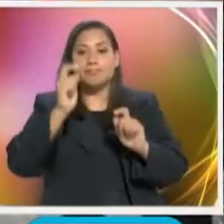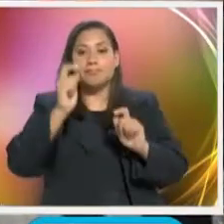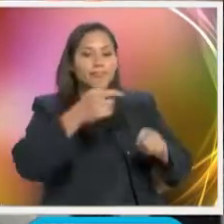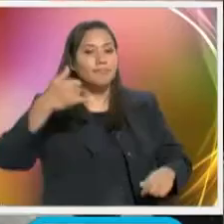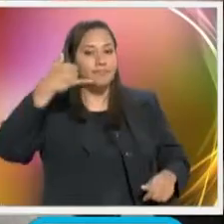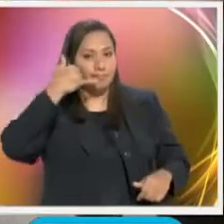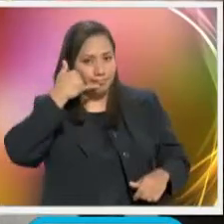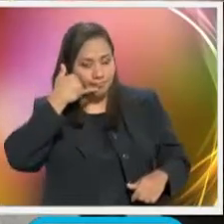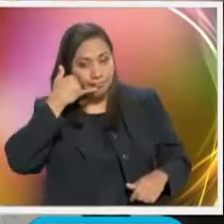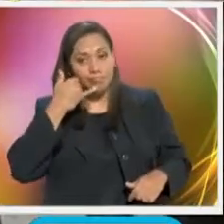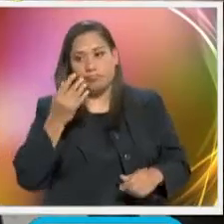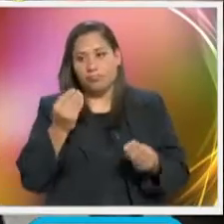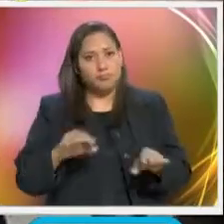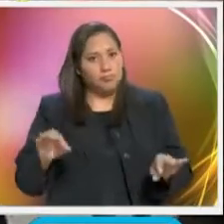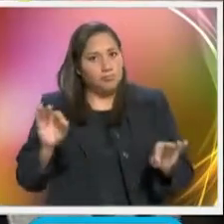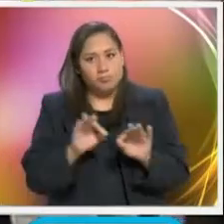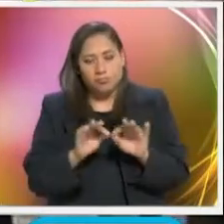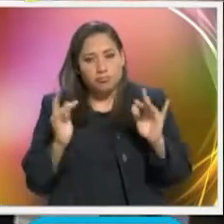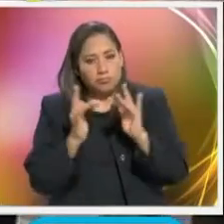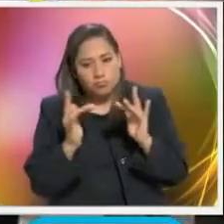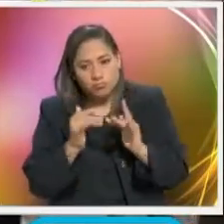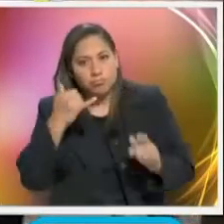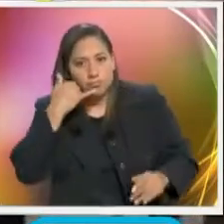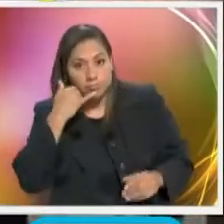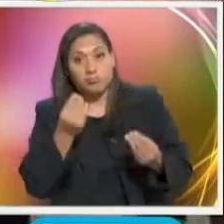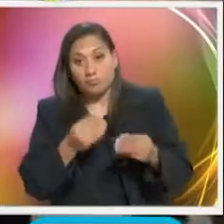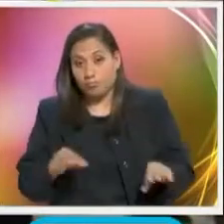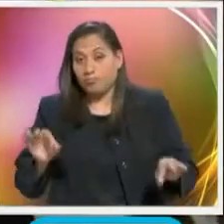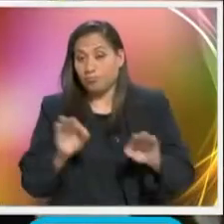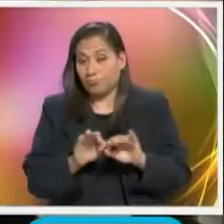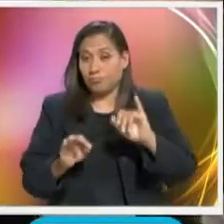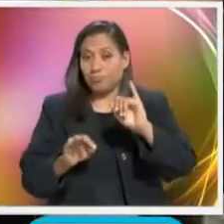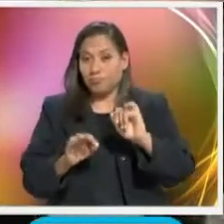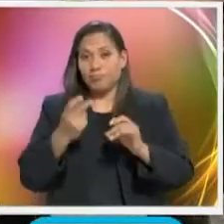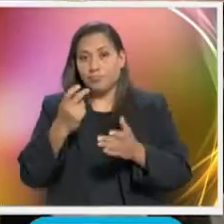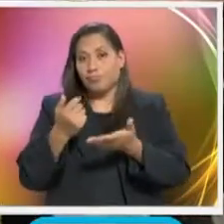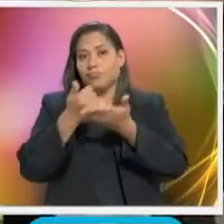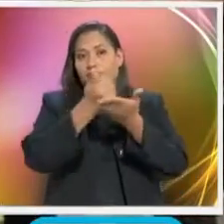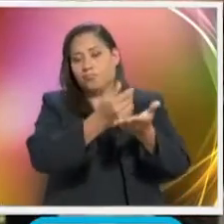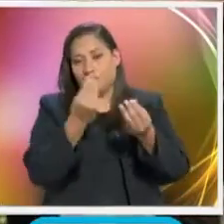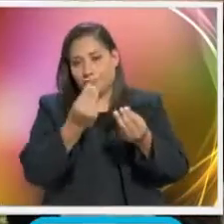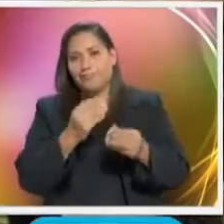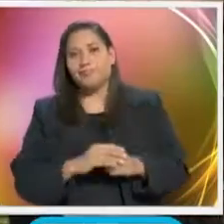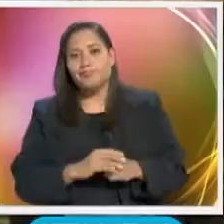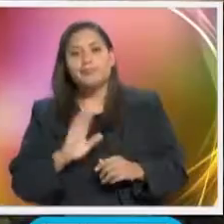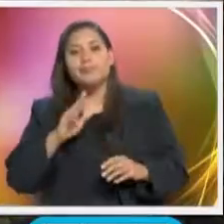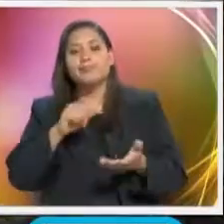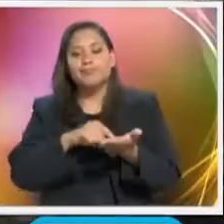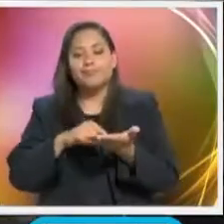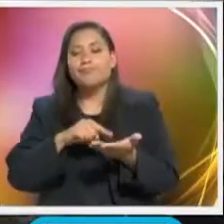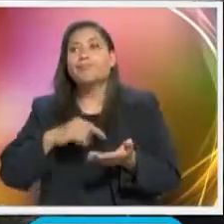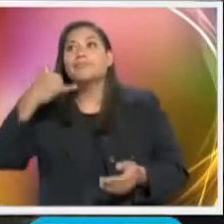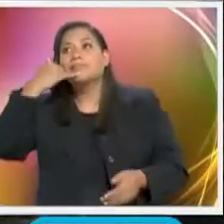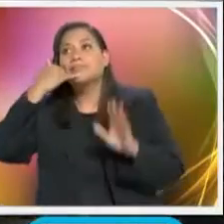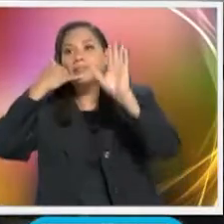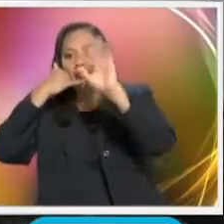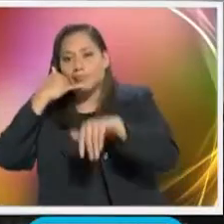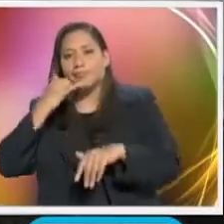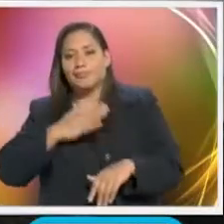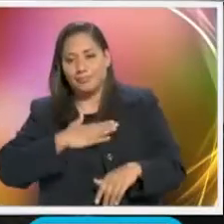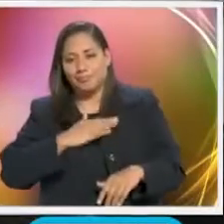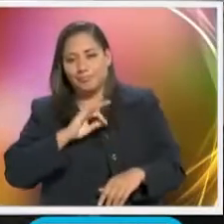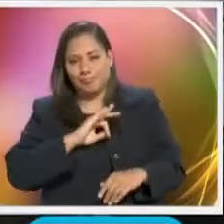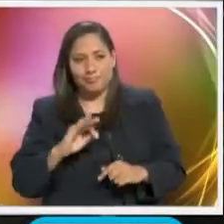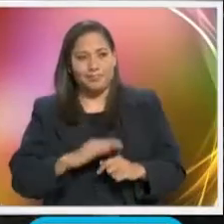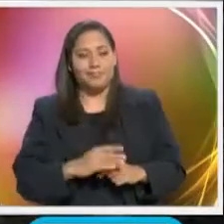Importantísimo, importantísimo. herramienta indiscutiblemente importante. Eso creo que ayudó muchísimo. Claro, claro, ya les podías llamar a los bomberos. Exactamente, pero mira,